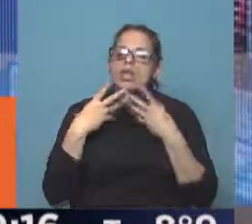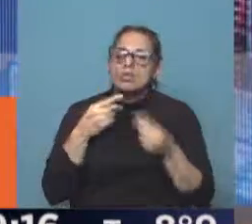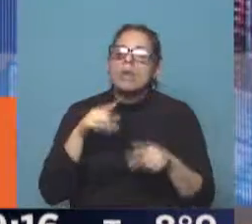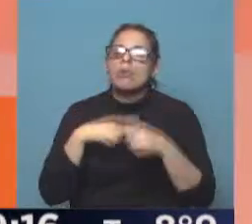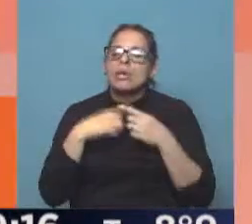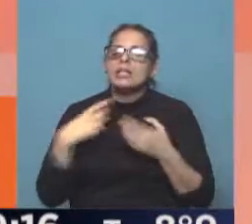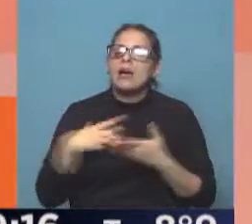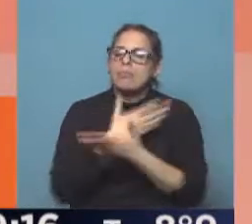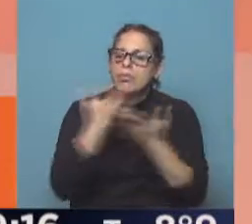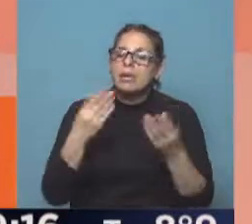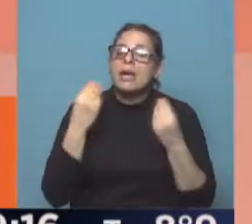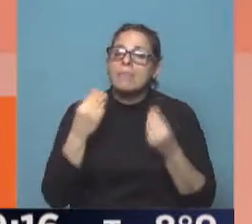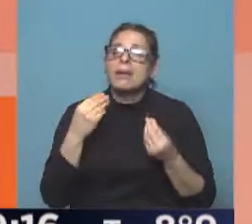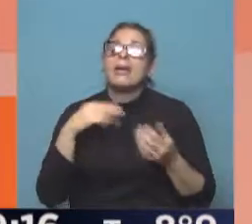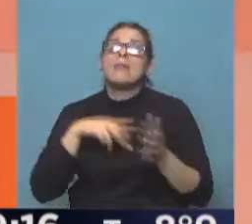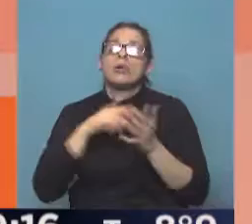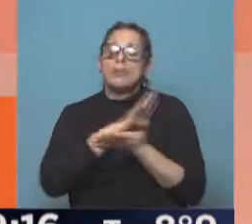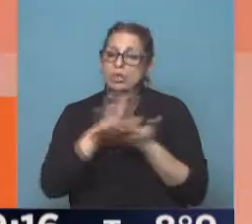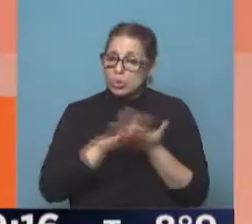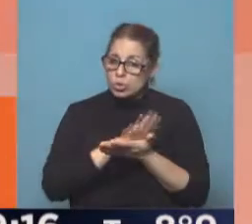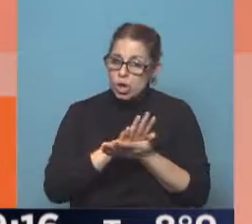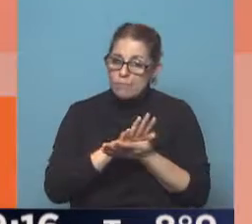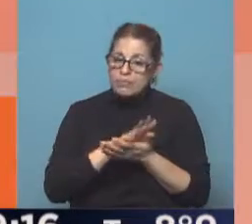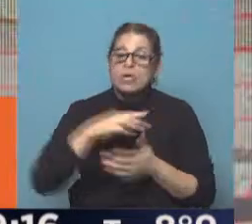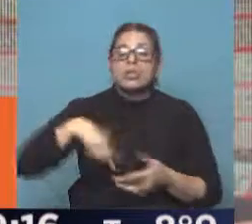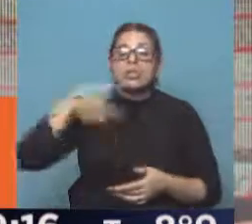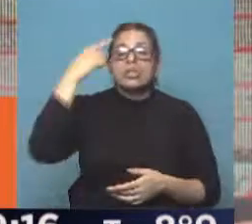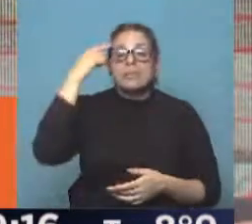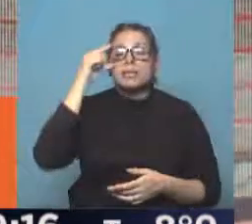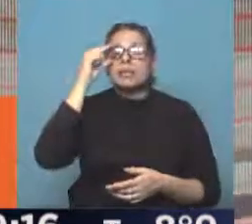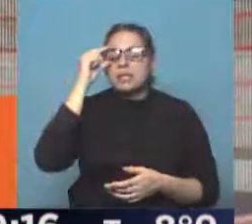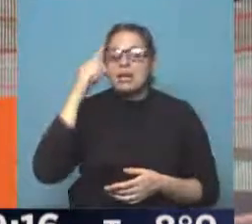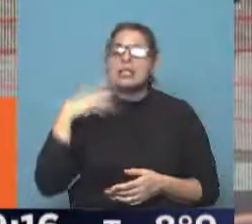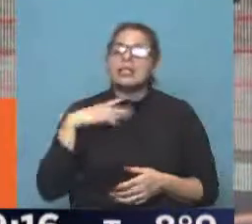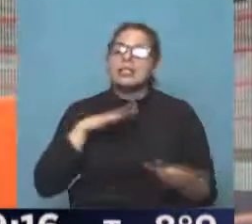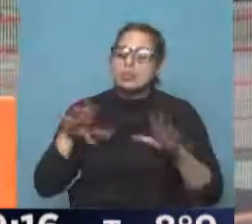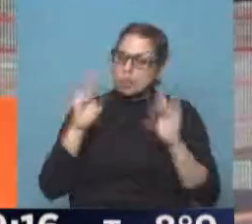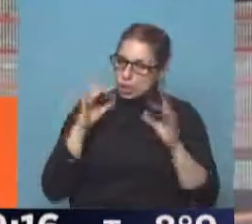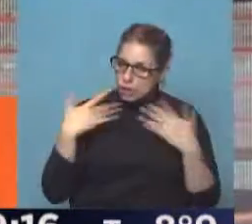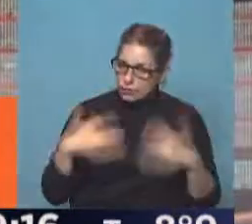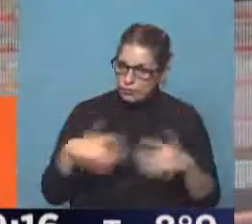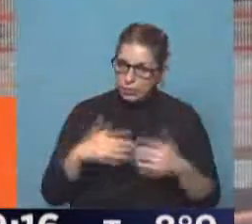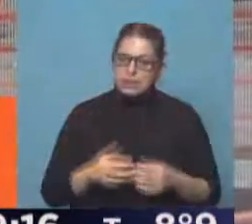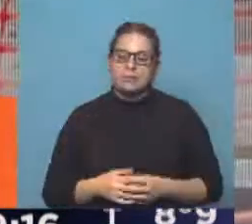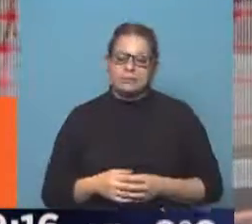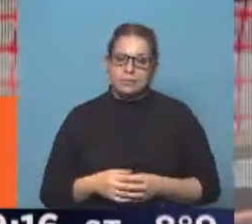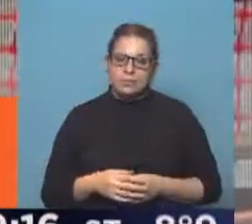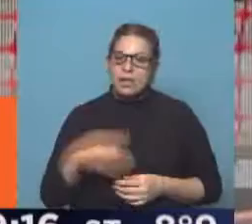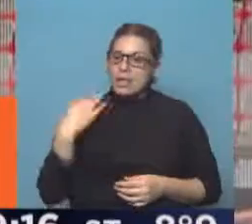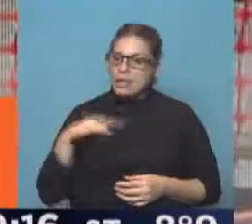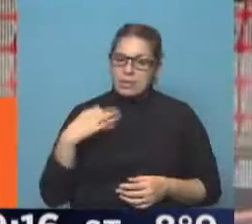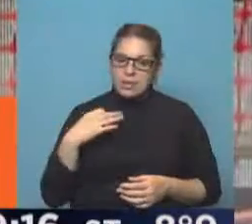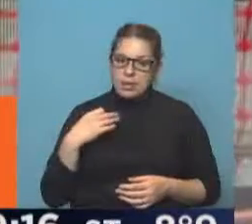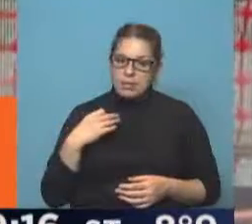que atemperen esta realidad. Nosotros creemos que el escenario es muy complejo y que debe